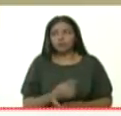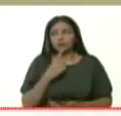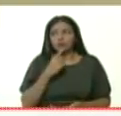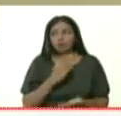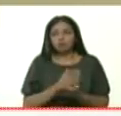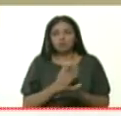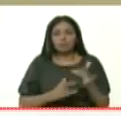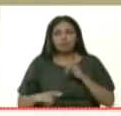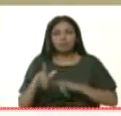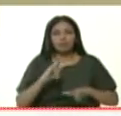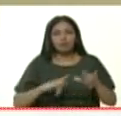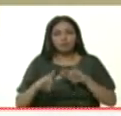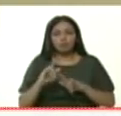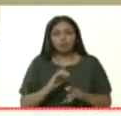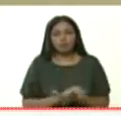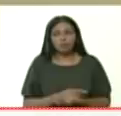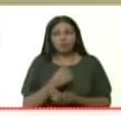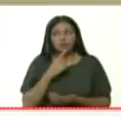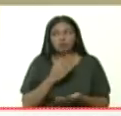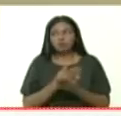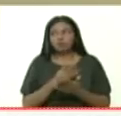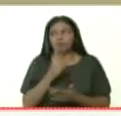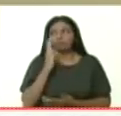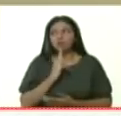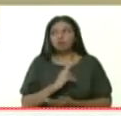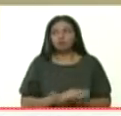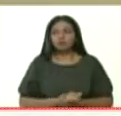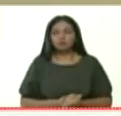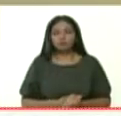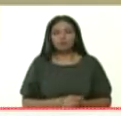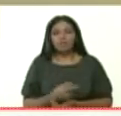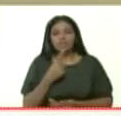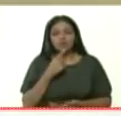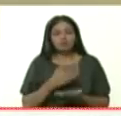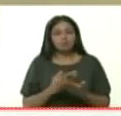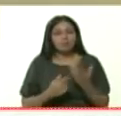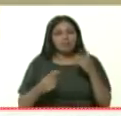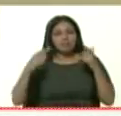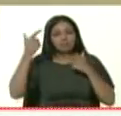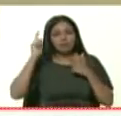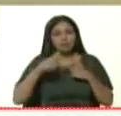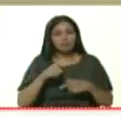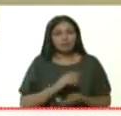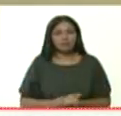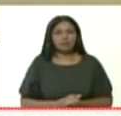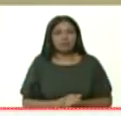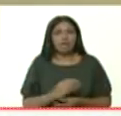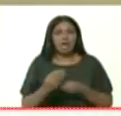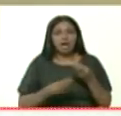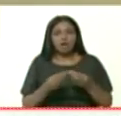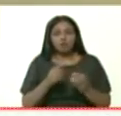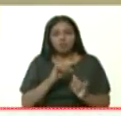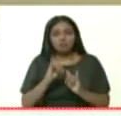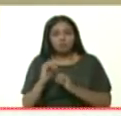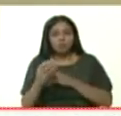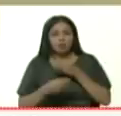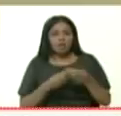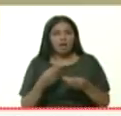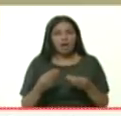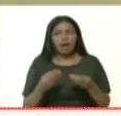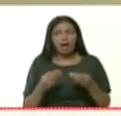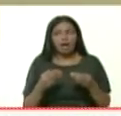el amor, se los digo desde Bolívar, se los digo desde Chávez, hagan lo que haga, el